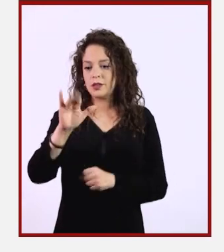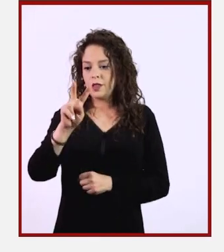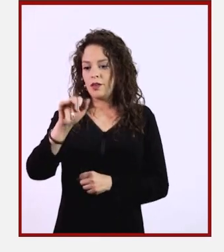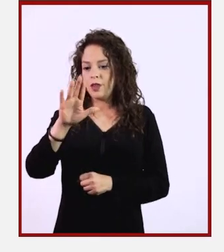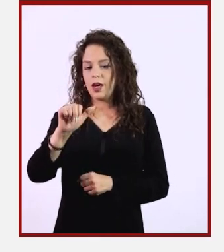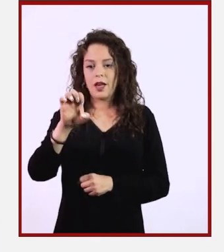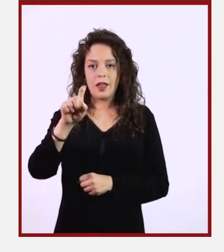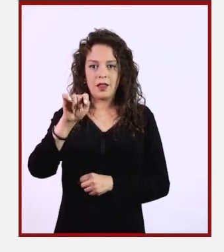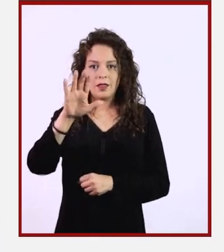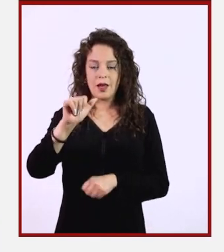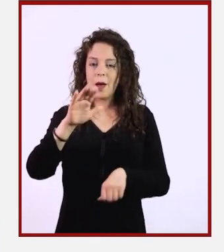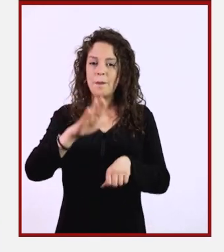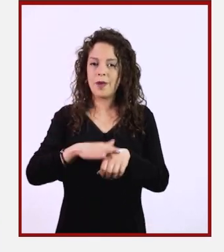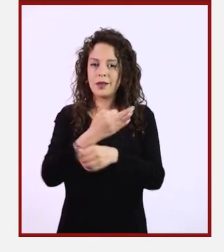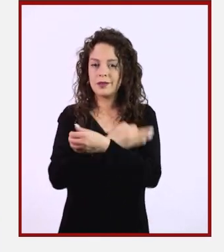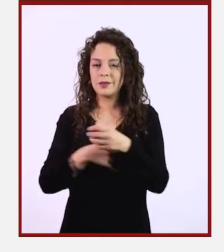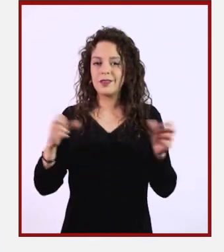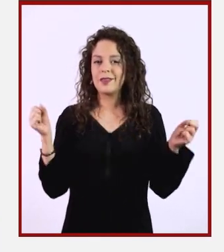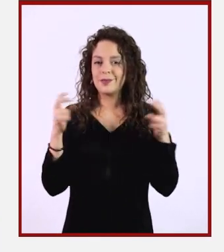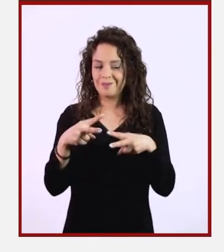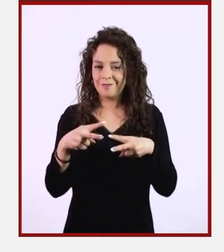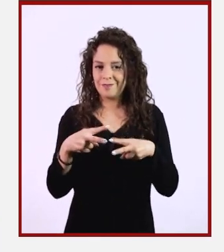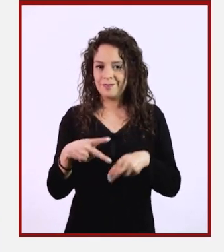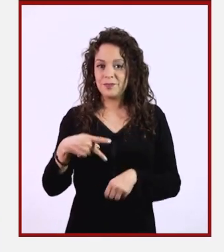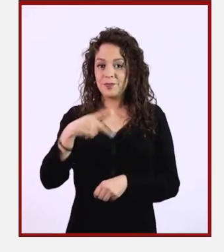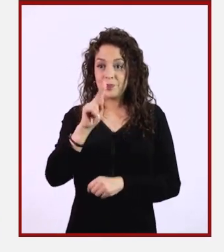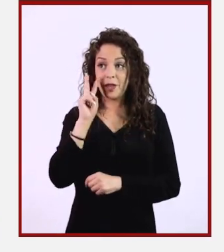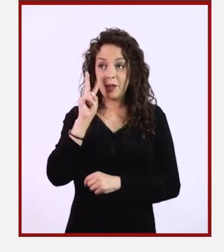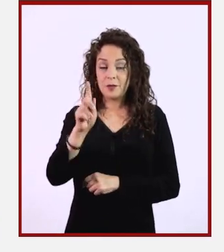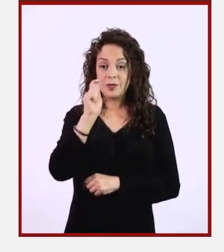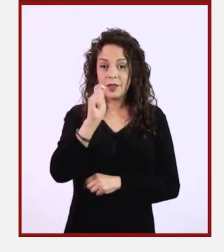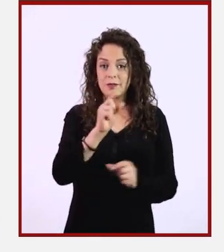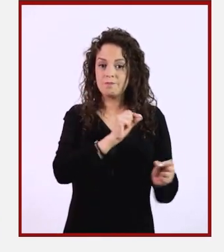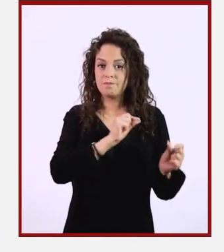tarde nos volveremos a encontrar y por lo pronto no se pierdan el